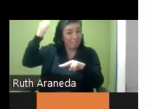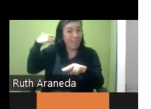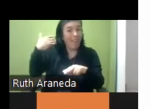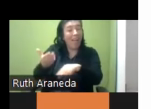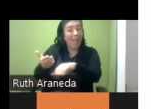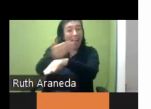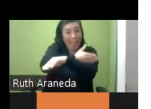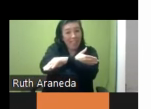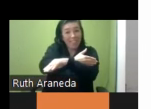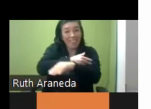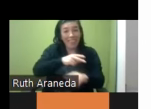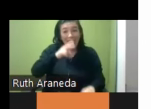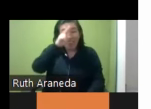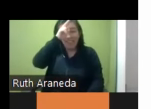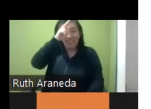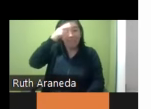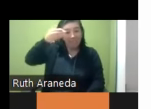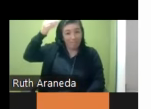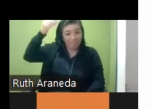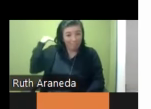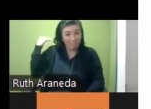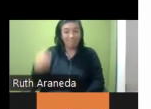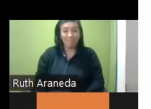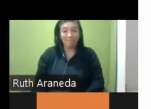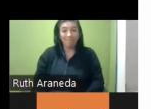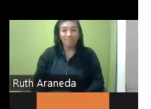aquí en el Valle de Azapa.